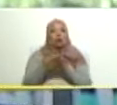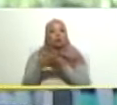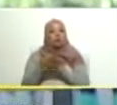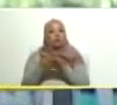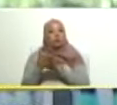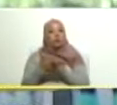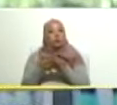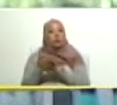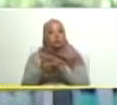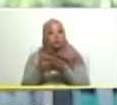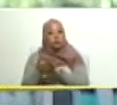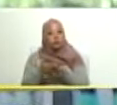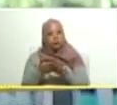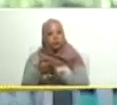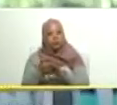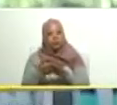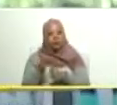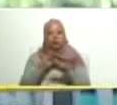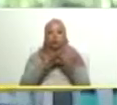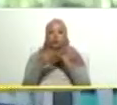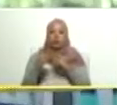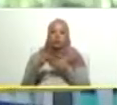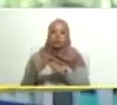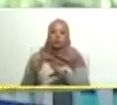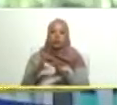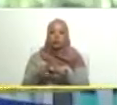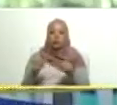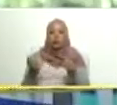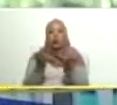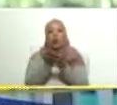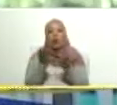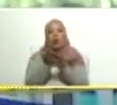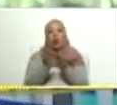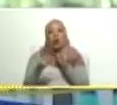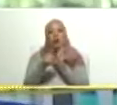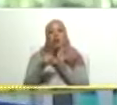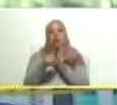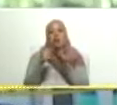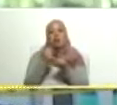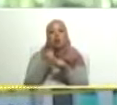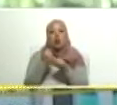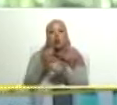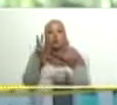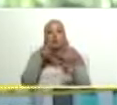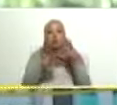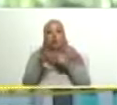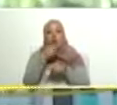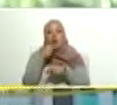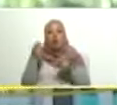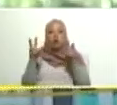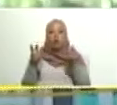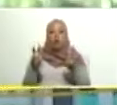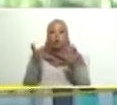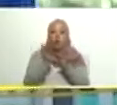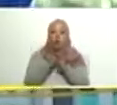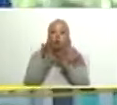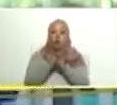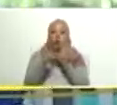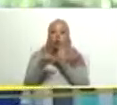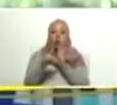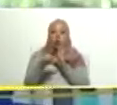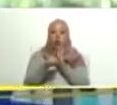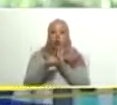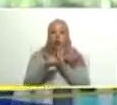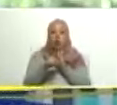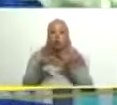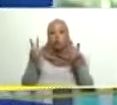ya hay comunidades enteras de escuelas y liceos disfrutando su nueva escuela y su nuevo liceo de